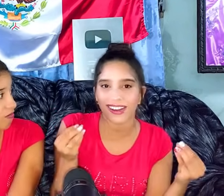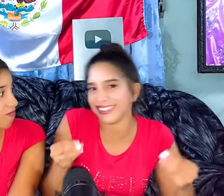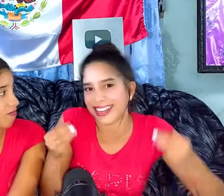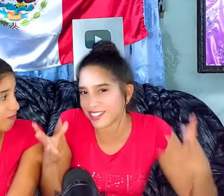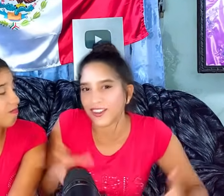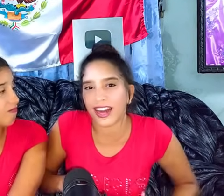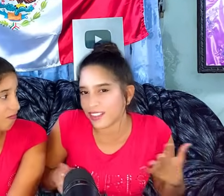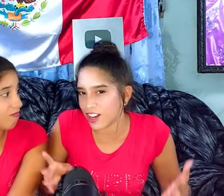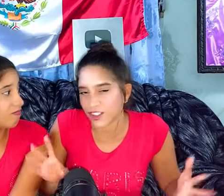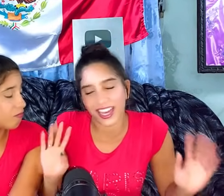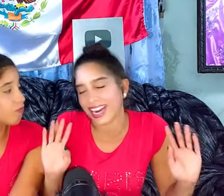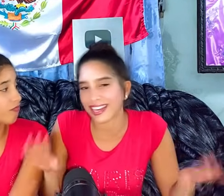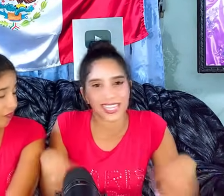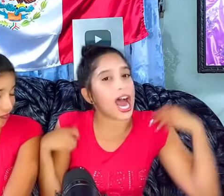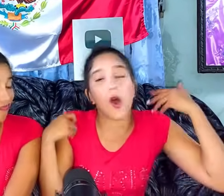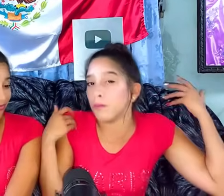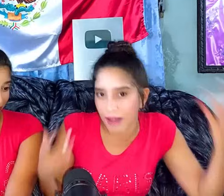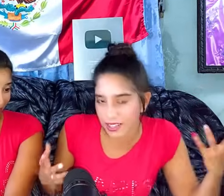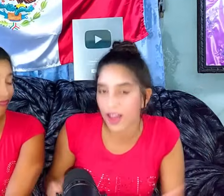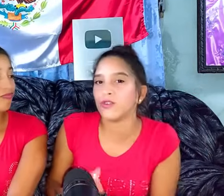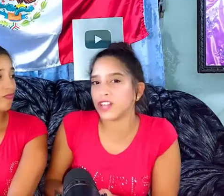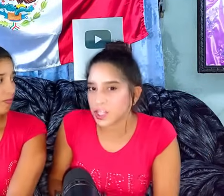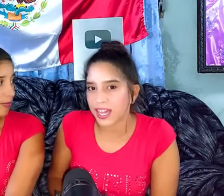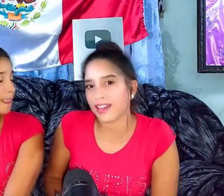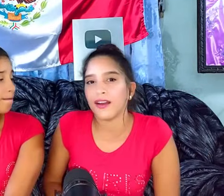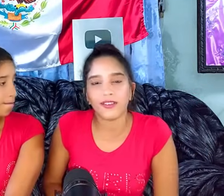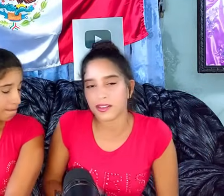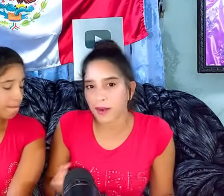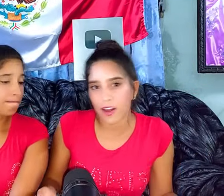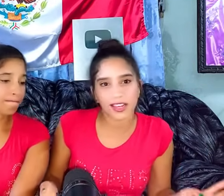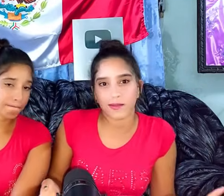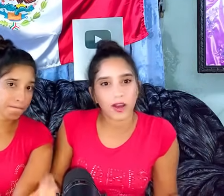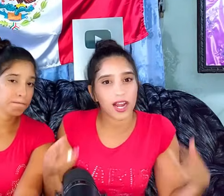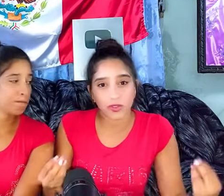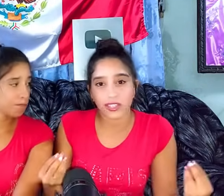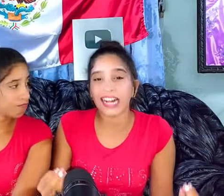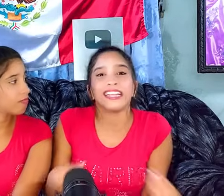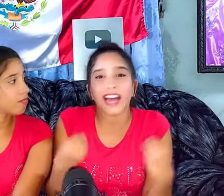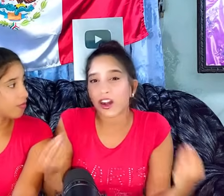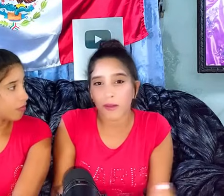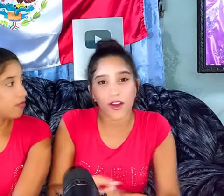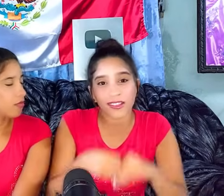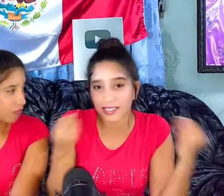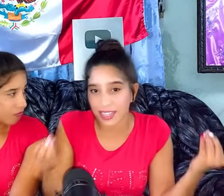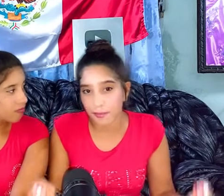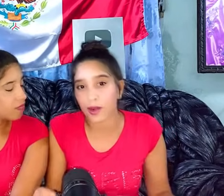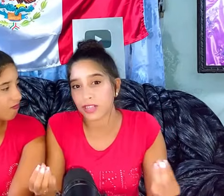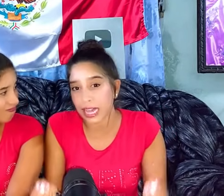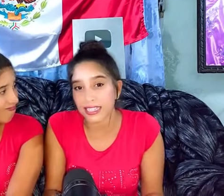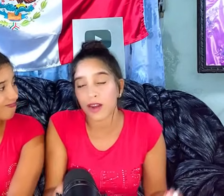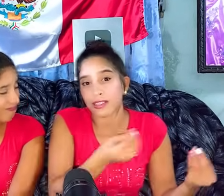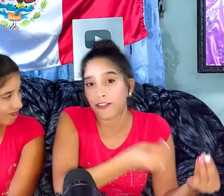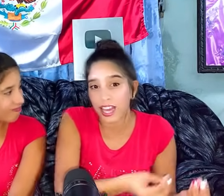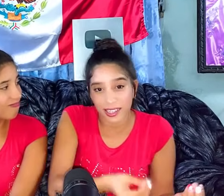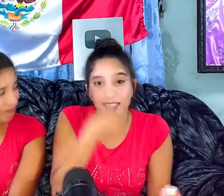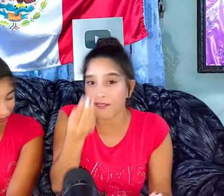México está siendo grandioso, quieren que sea aún más. Ustedes los mexicanos, siempre lo decimos, les gusta dar lo mejor de sí. Para ustedes,